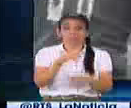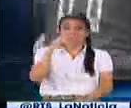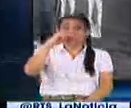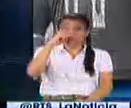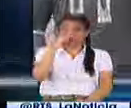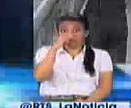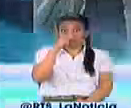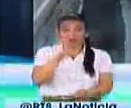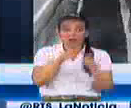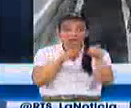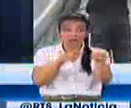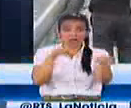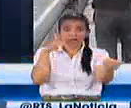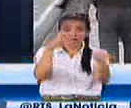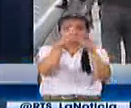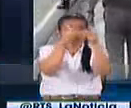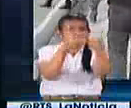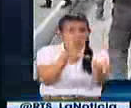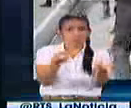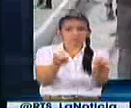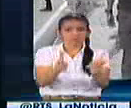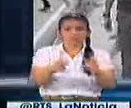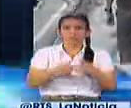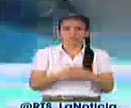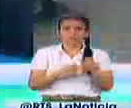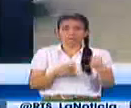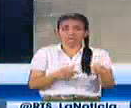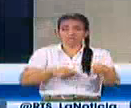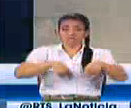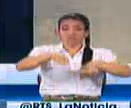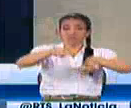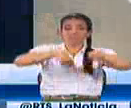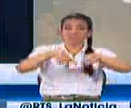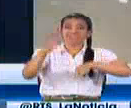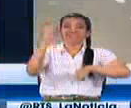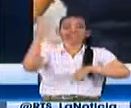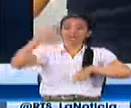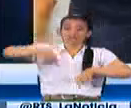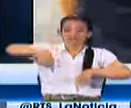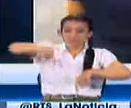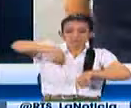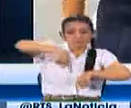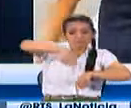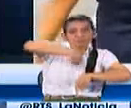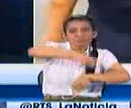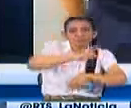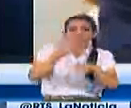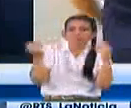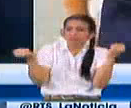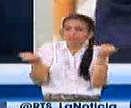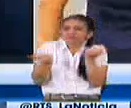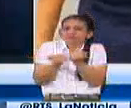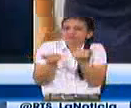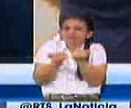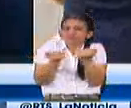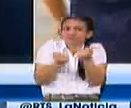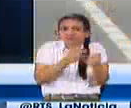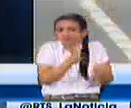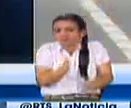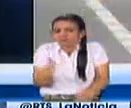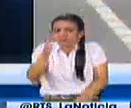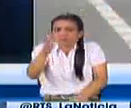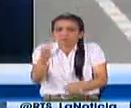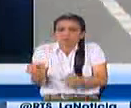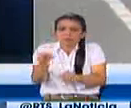a un niño del lado de allá. Esta es una vía de tres carriles. Imagínense el poco espacio que hay aquí para poderse parquear a